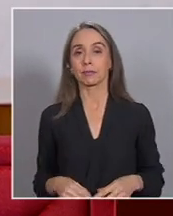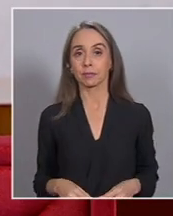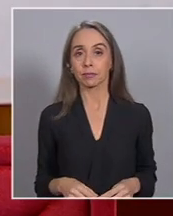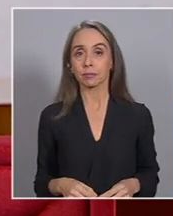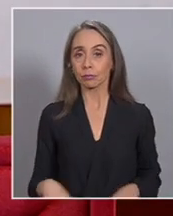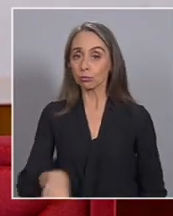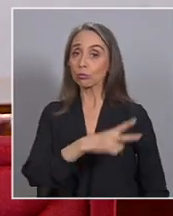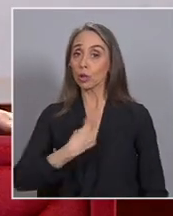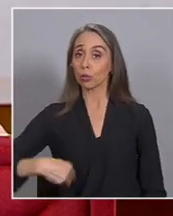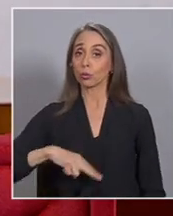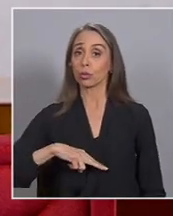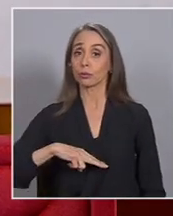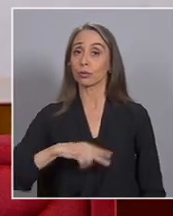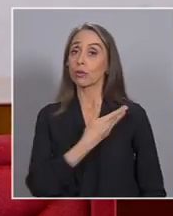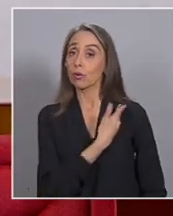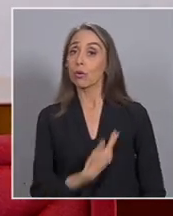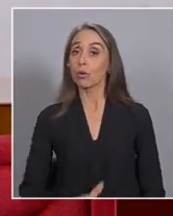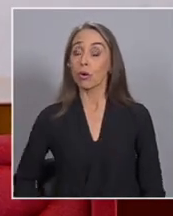Nuestro gobierno,